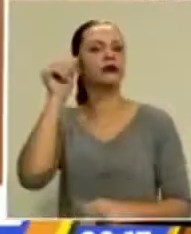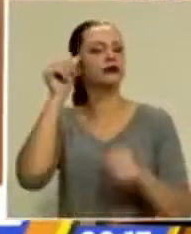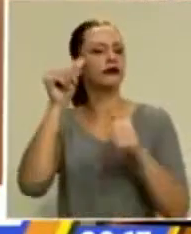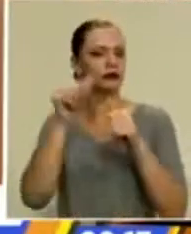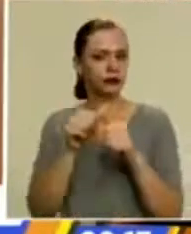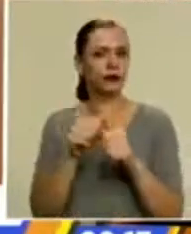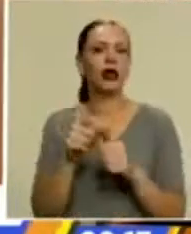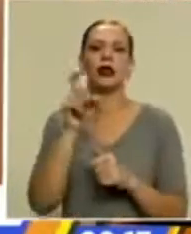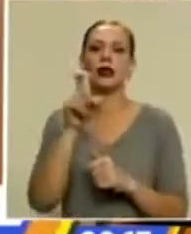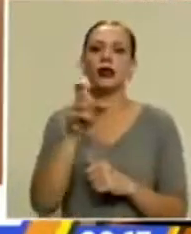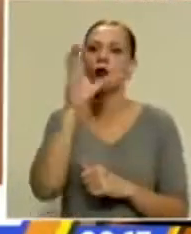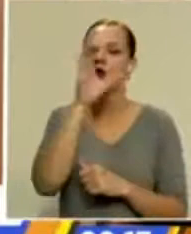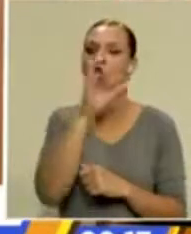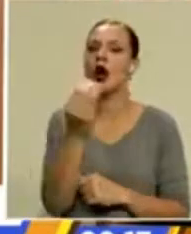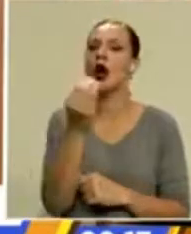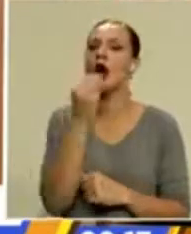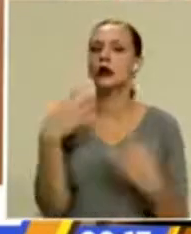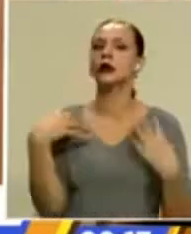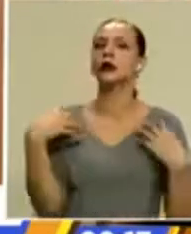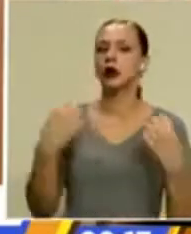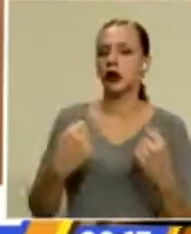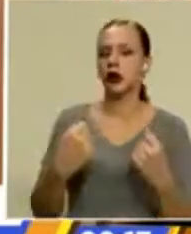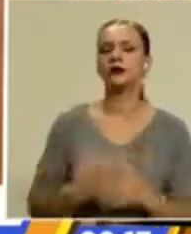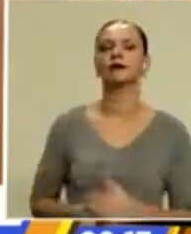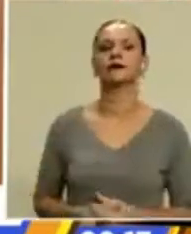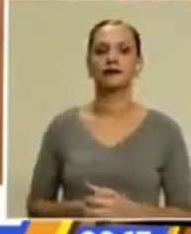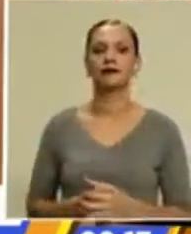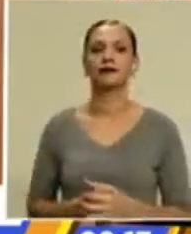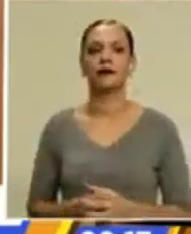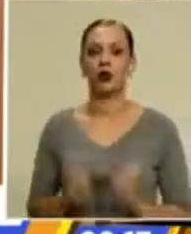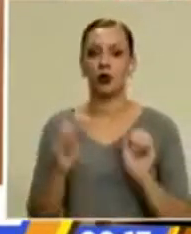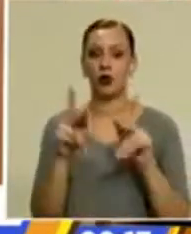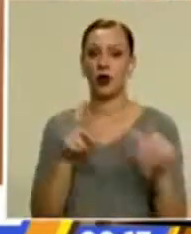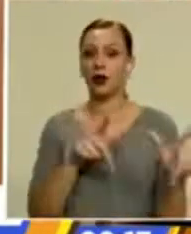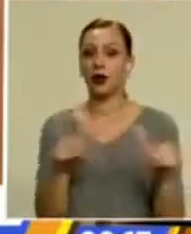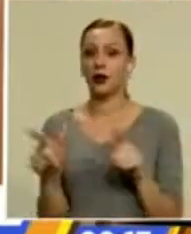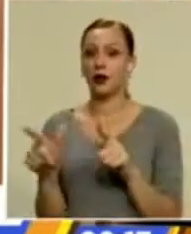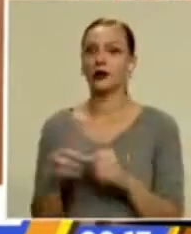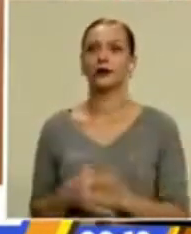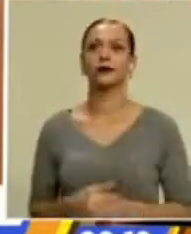recordar que hay que buscar alimentos saludables. Sí. Ok, listo.